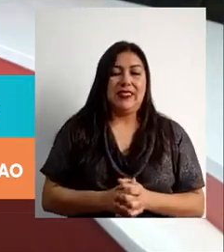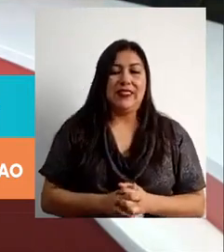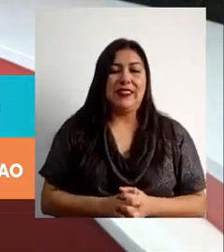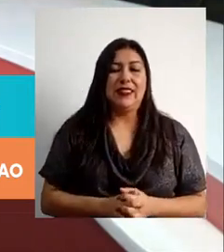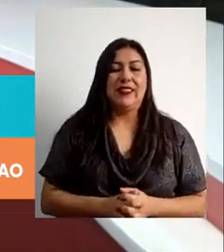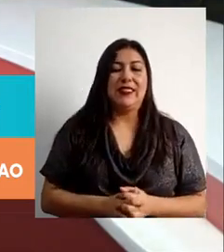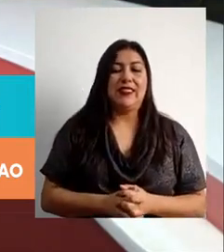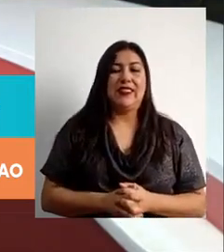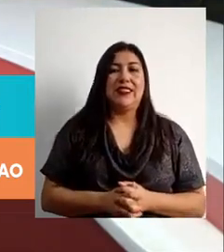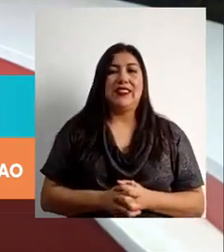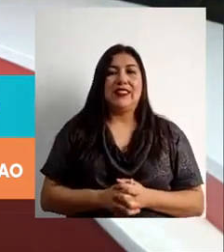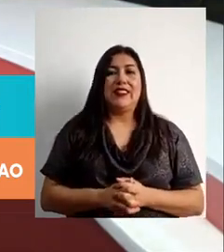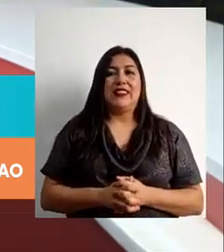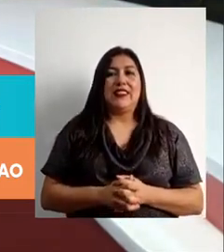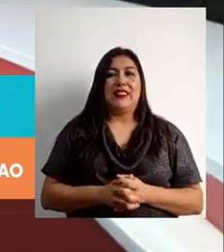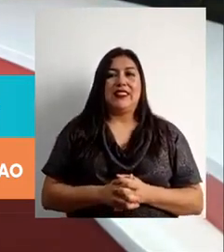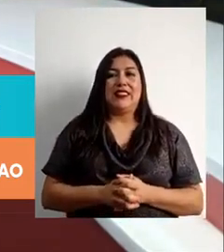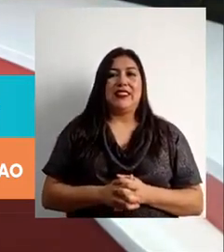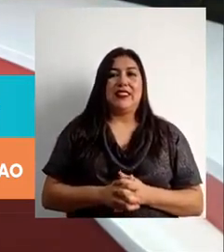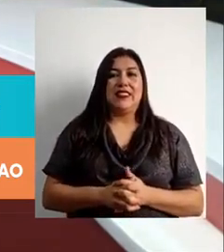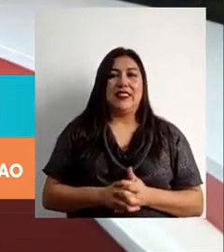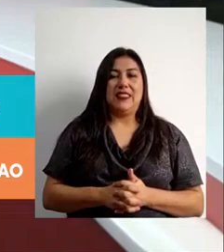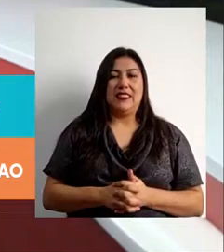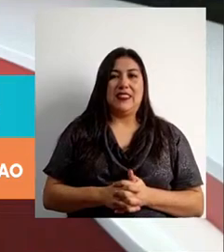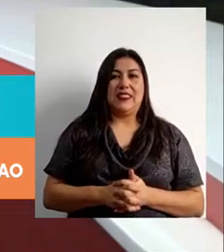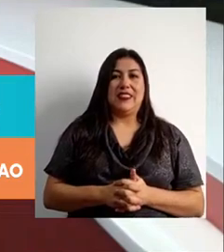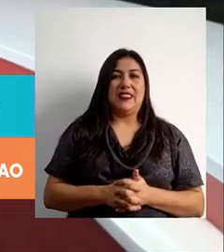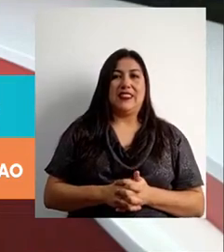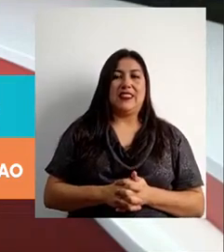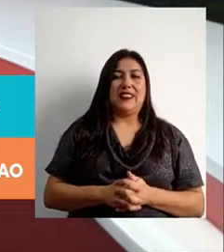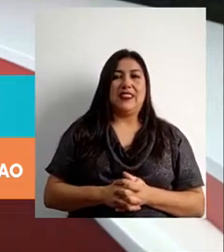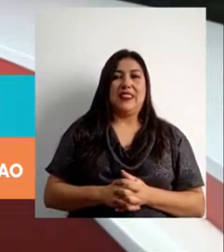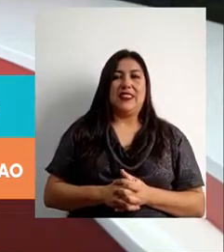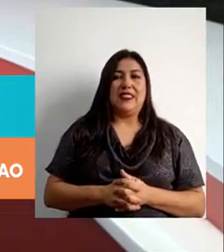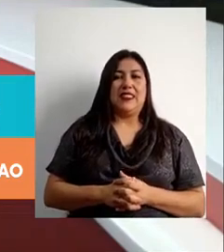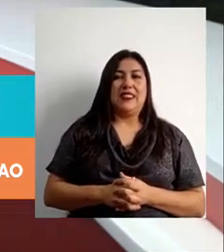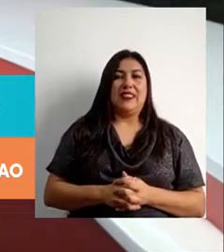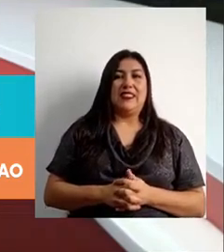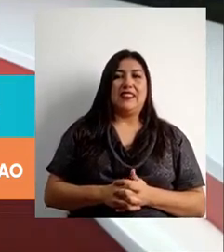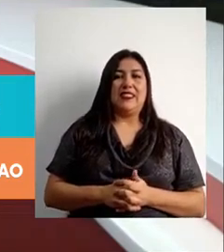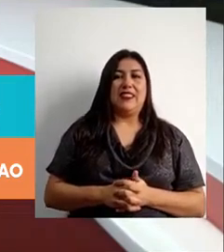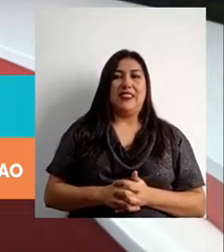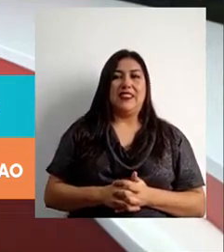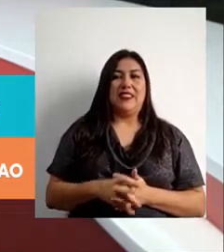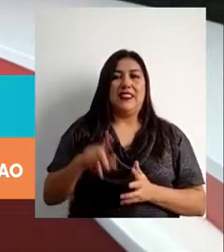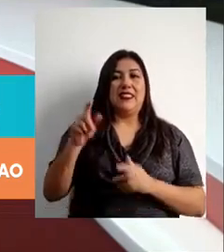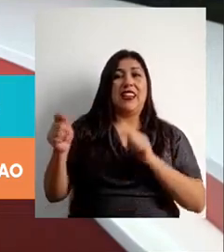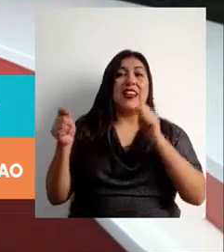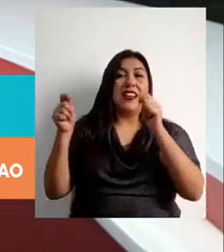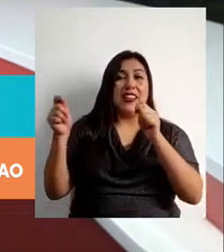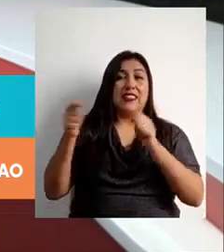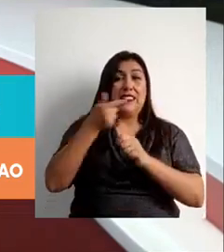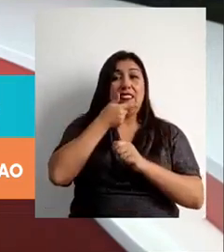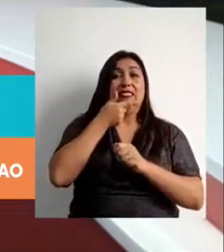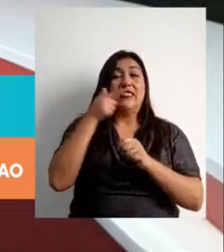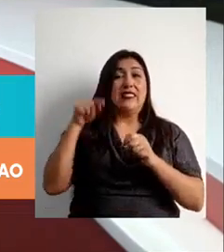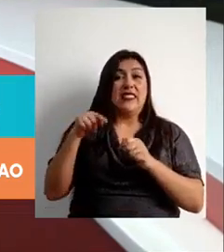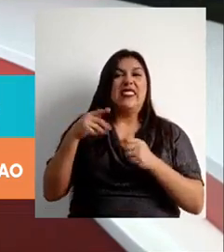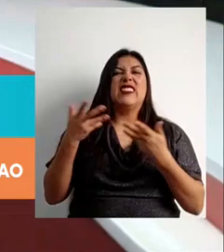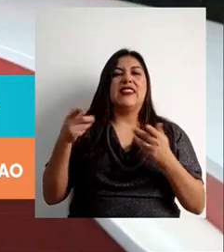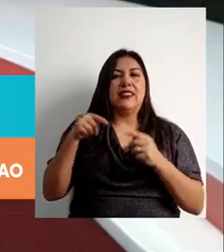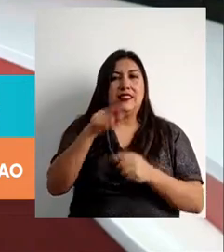cosas, ¿no? Sigante, por supuesto. Con dos cosas. Decirles, no, esto es el carnet amarillo que le permite a la persona